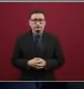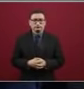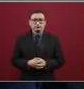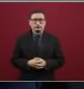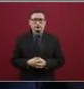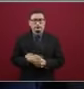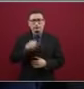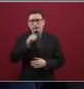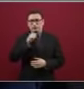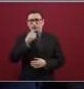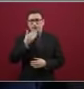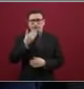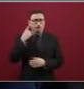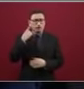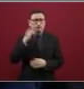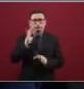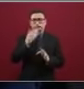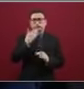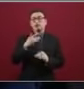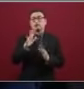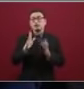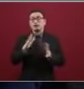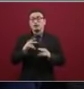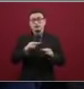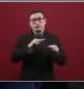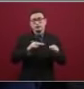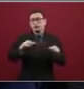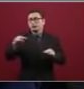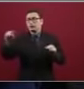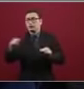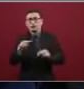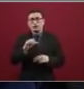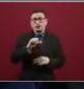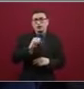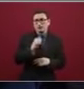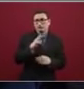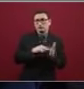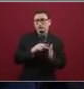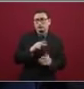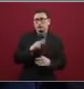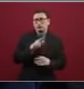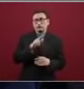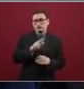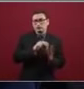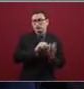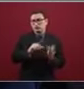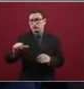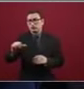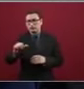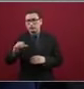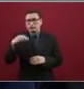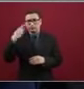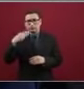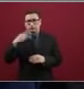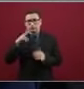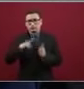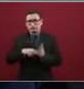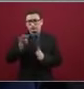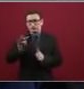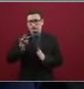Bueno, aquí está, homicidios dolosos agosto de 2018 a marzo de